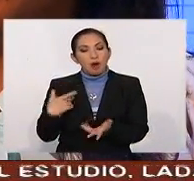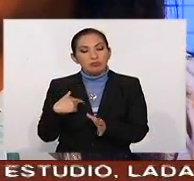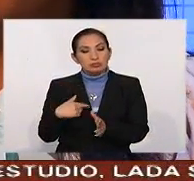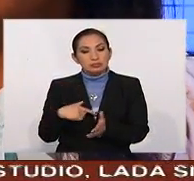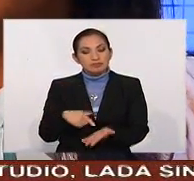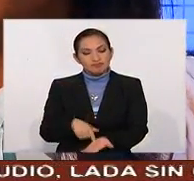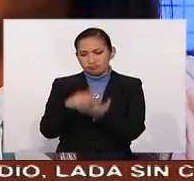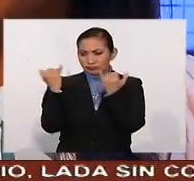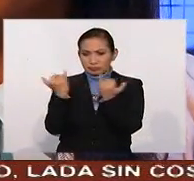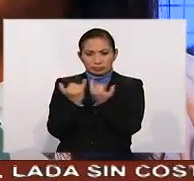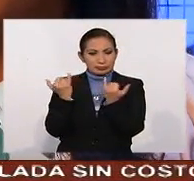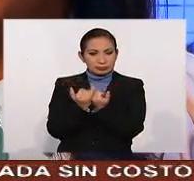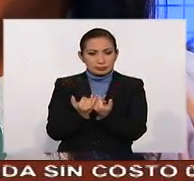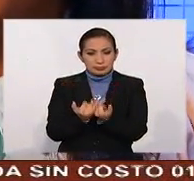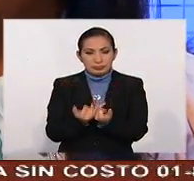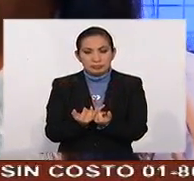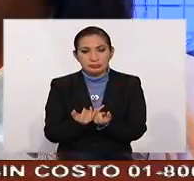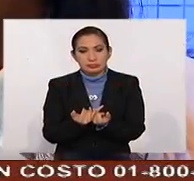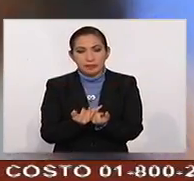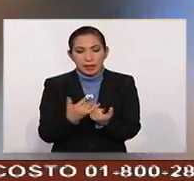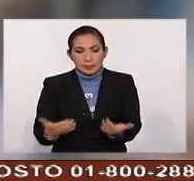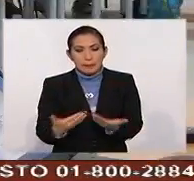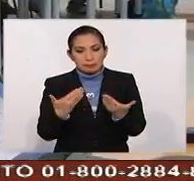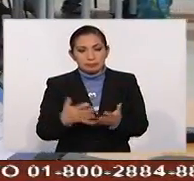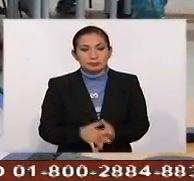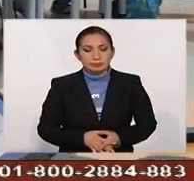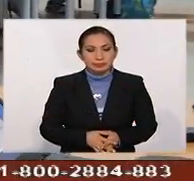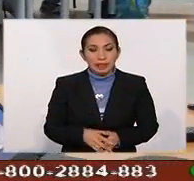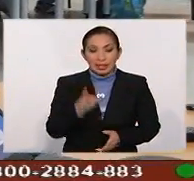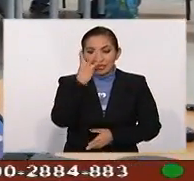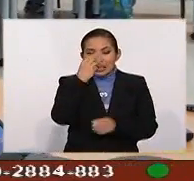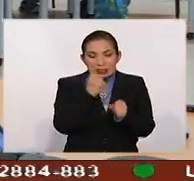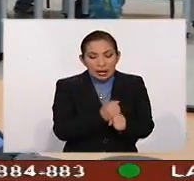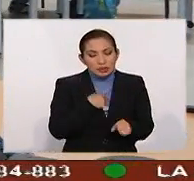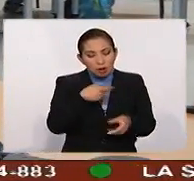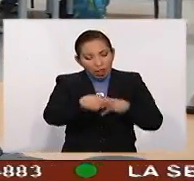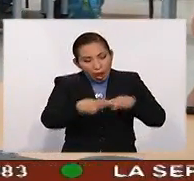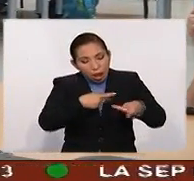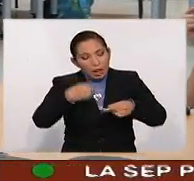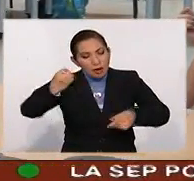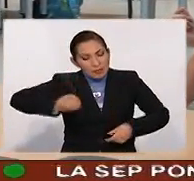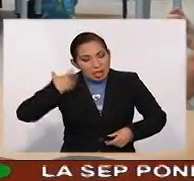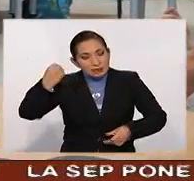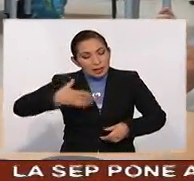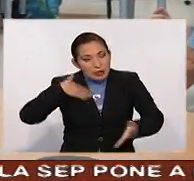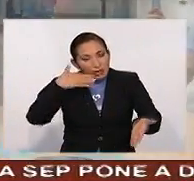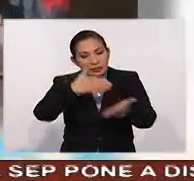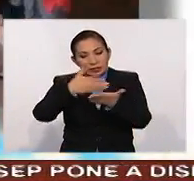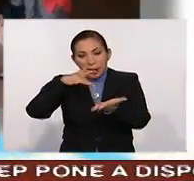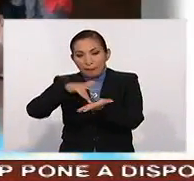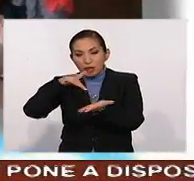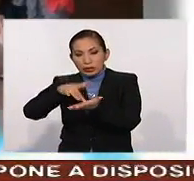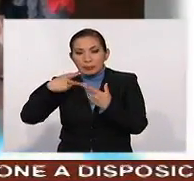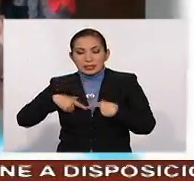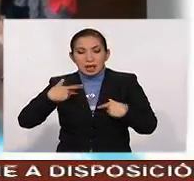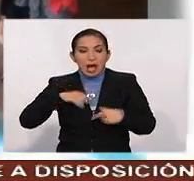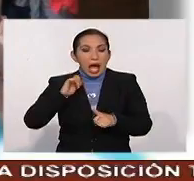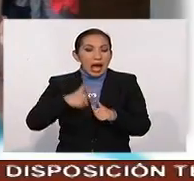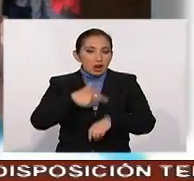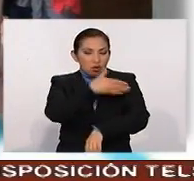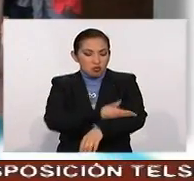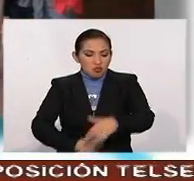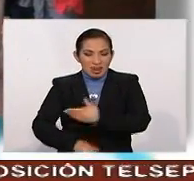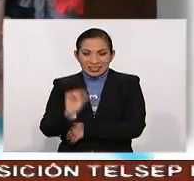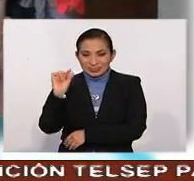alguien pues inspirador. Luego de 3 años de organizar conferencias y brindar apoyo a personas que sufrieron